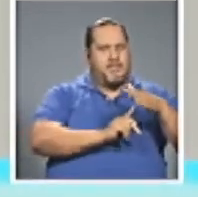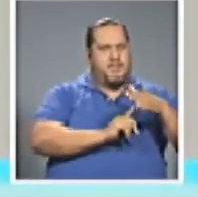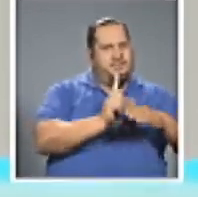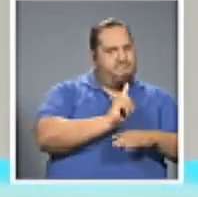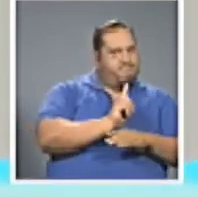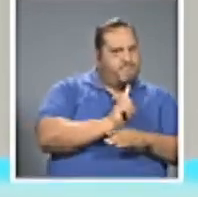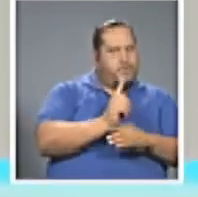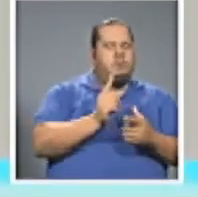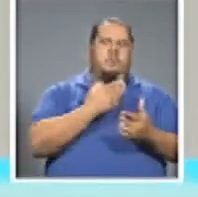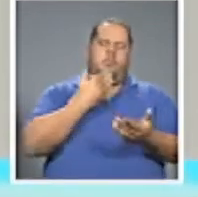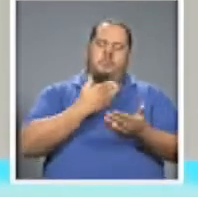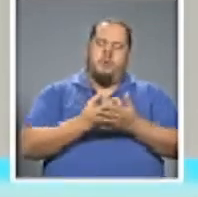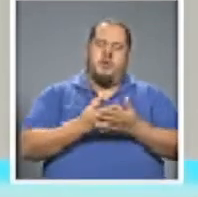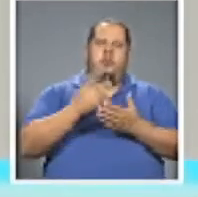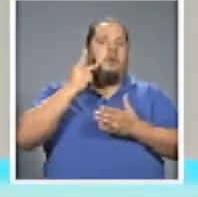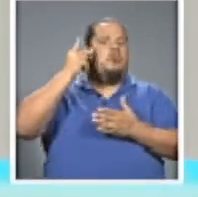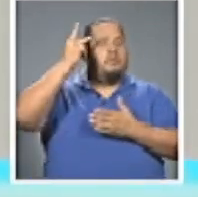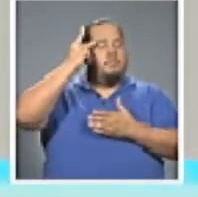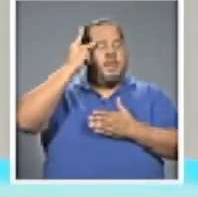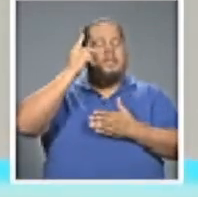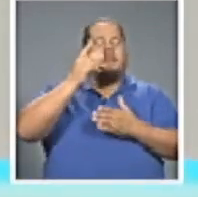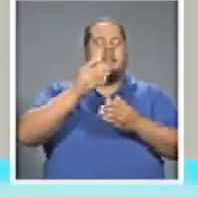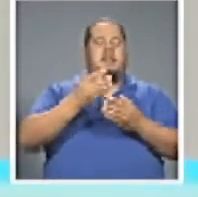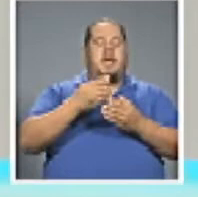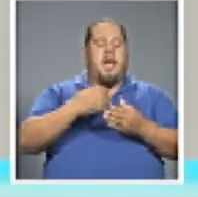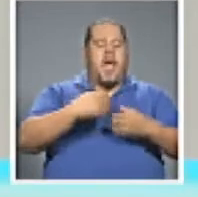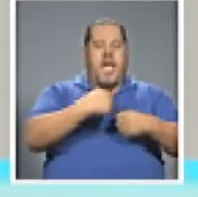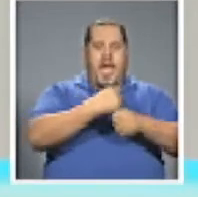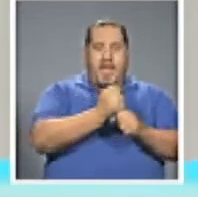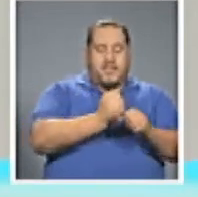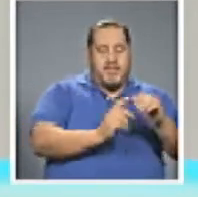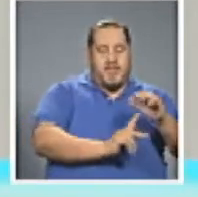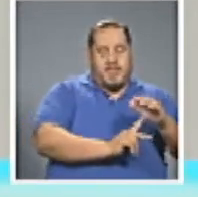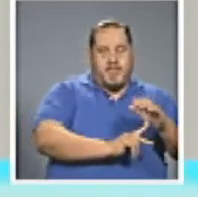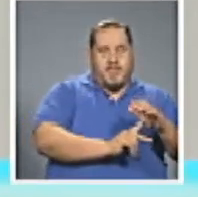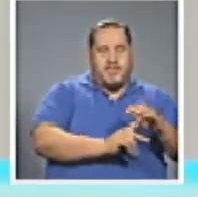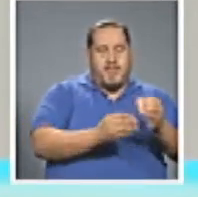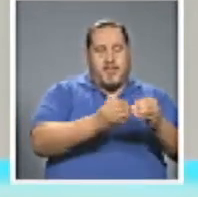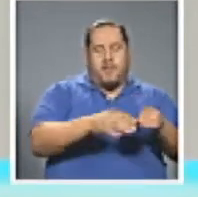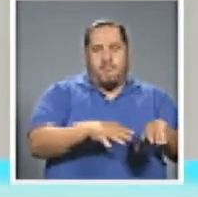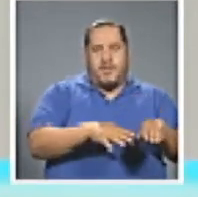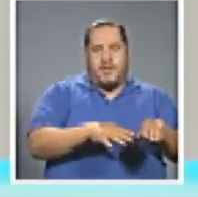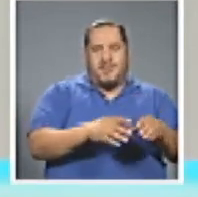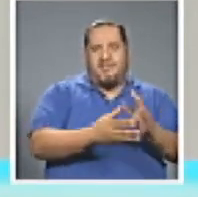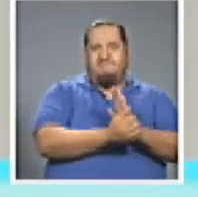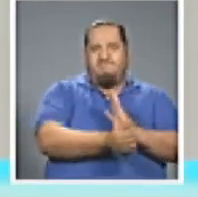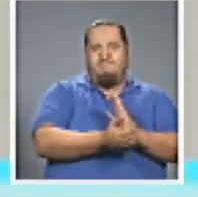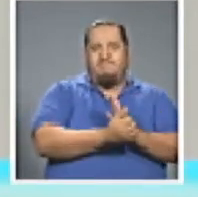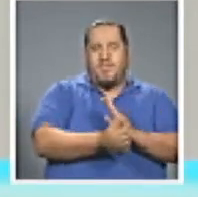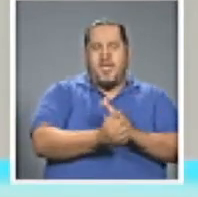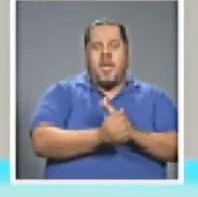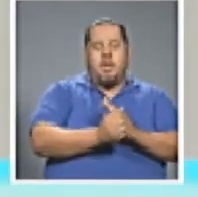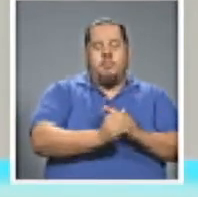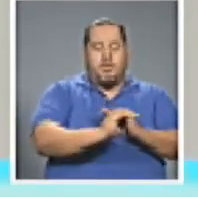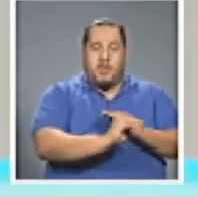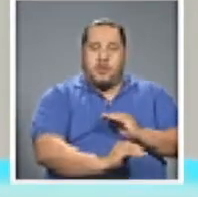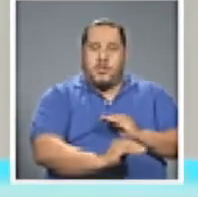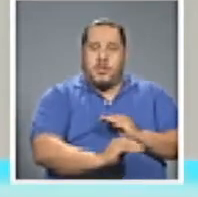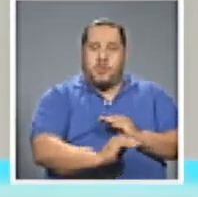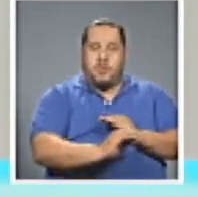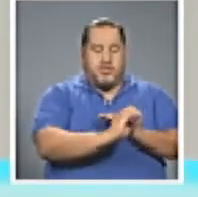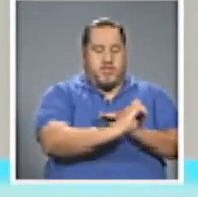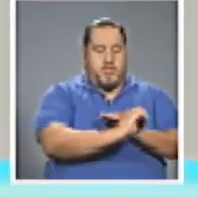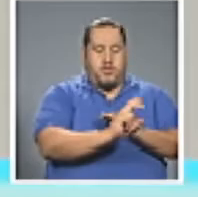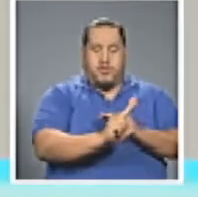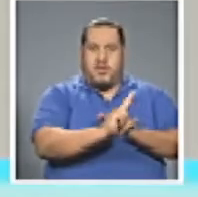perdiendo una valiosísima oportunidad. El cerebro del niño tiene una capacidad de desarrollo fundamental entre los 0 a los